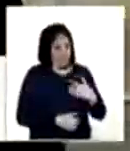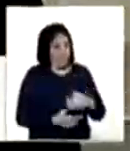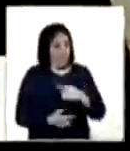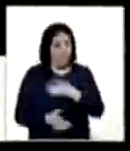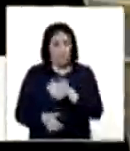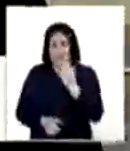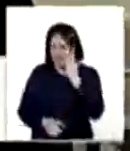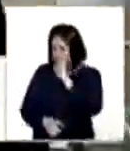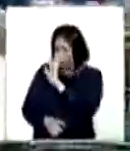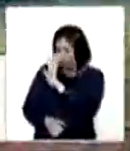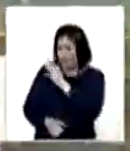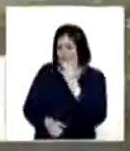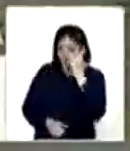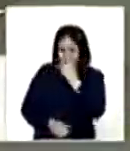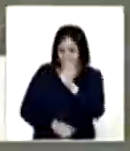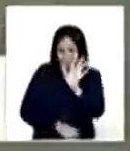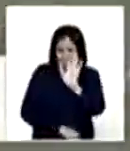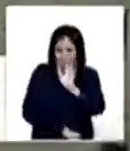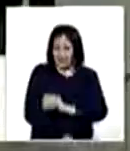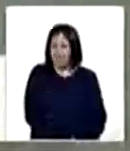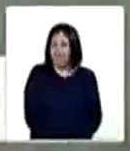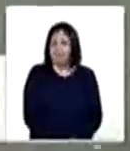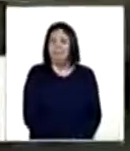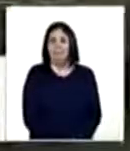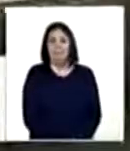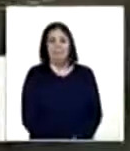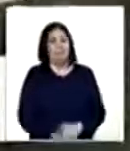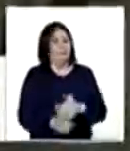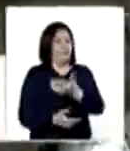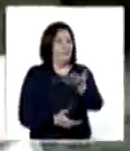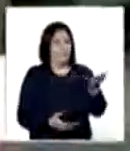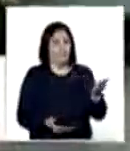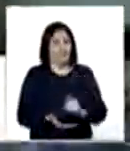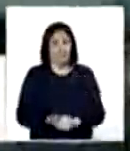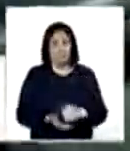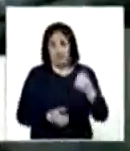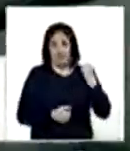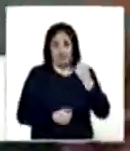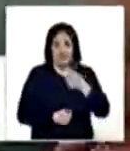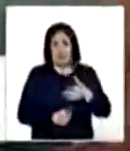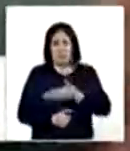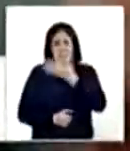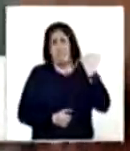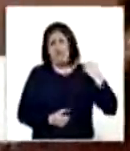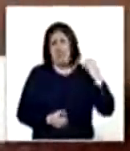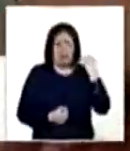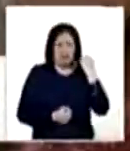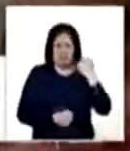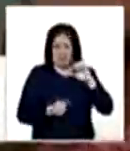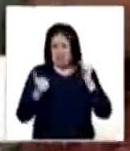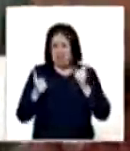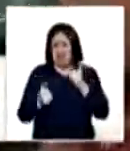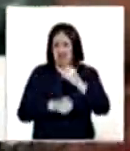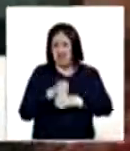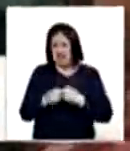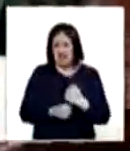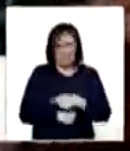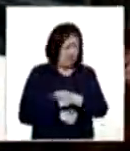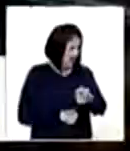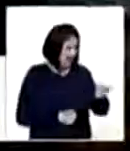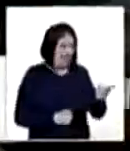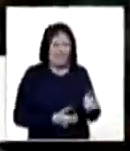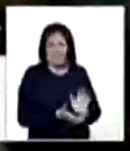linda. ¿Qué vais? A ver, ¿qué tal te fue en la fiesta? Mejor cuerda del año, un cuergón. ¿La pasaron super chévere, bien? Mi